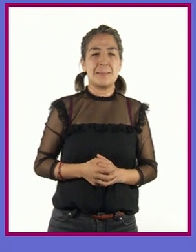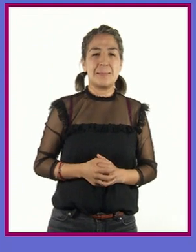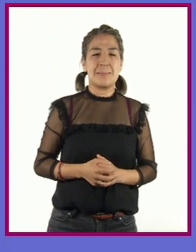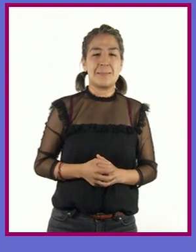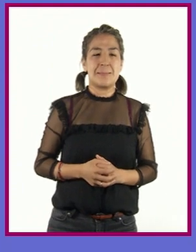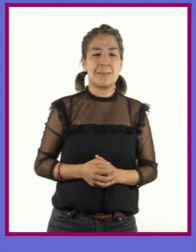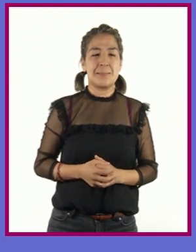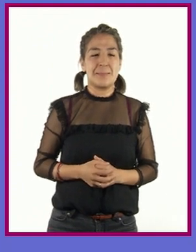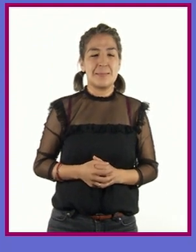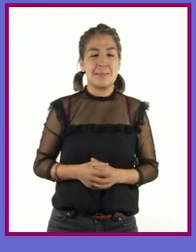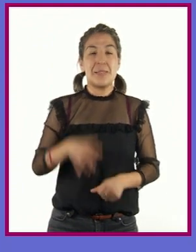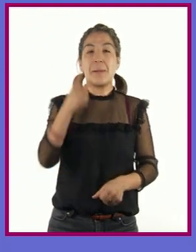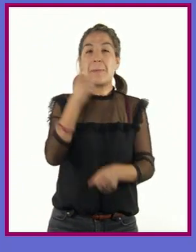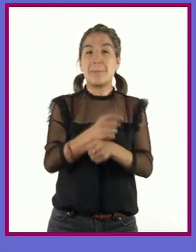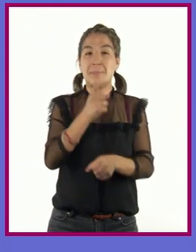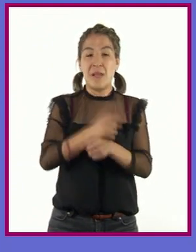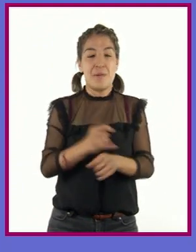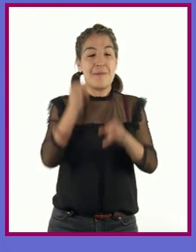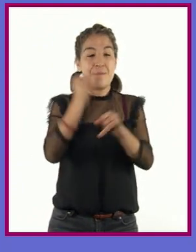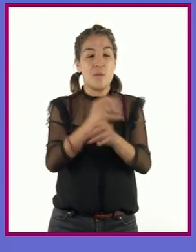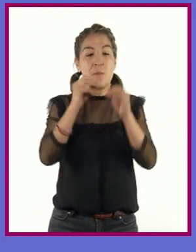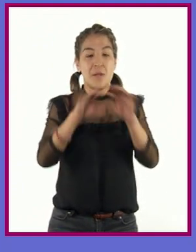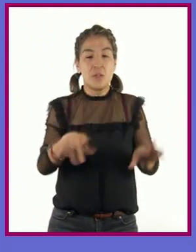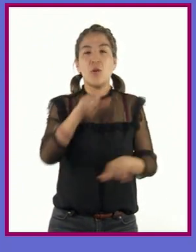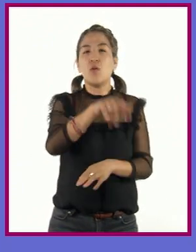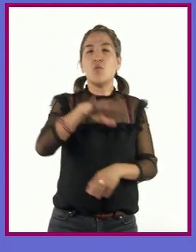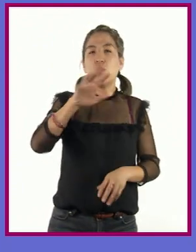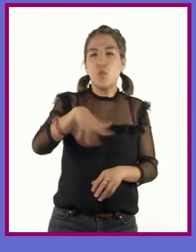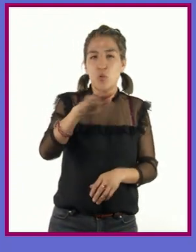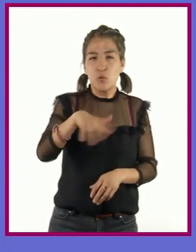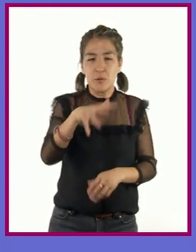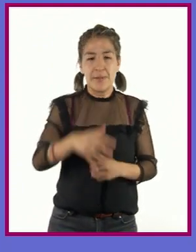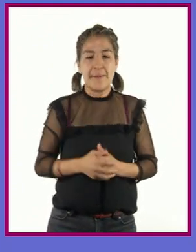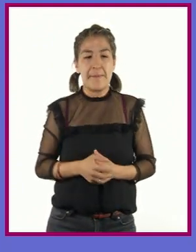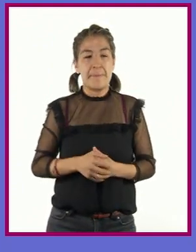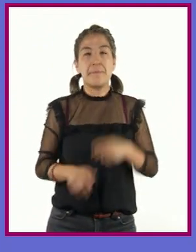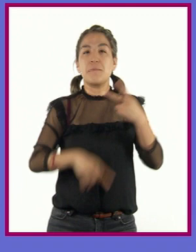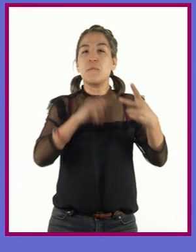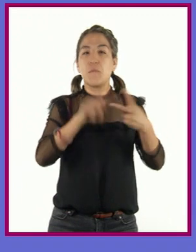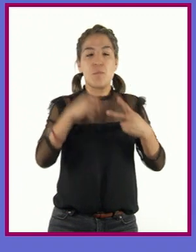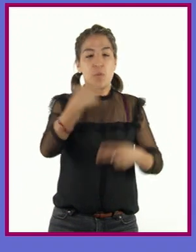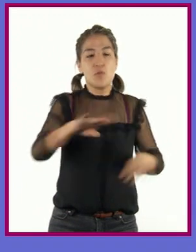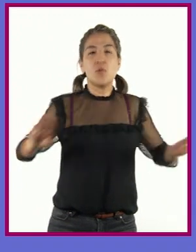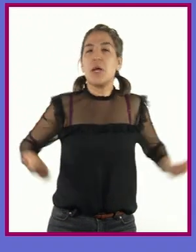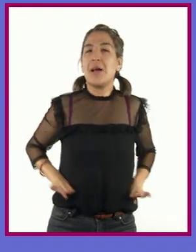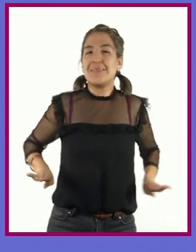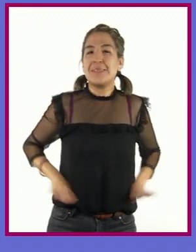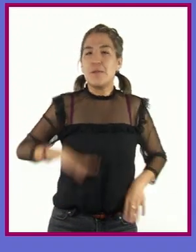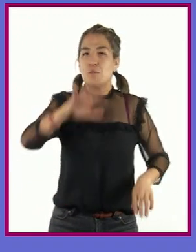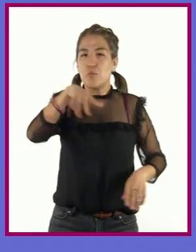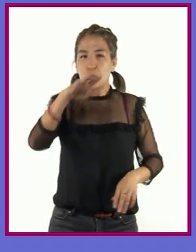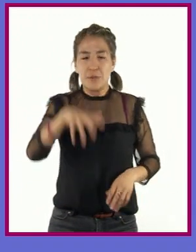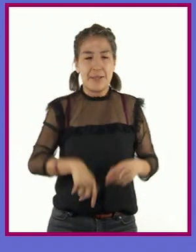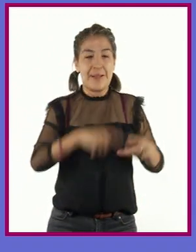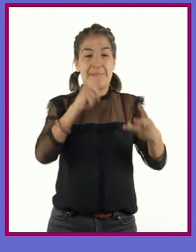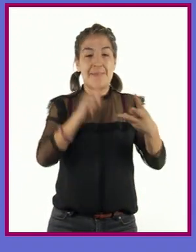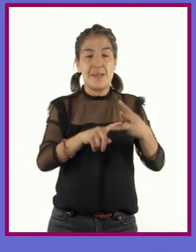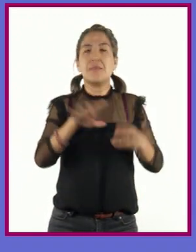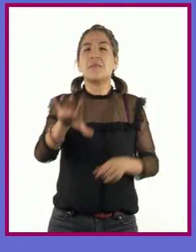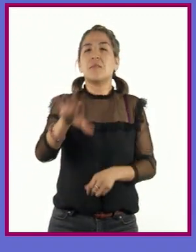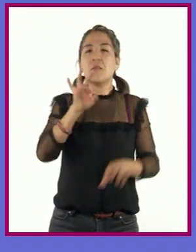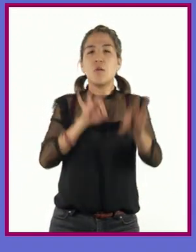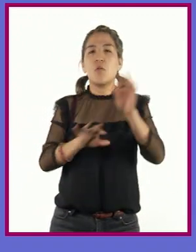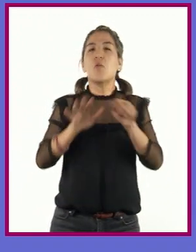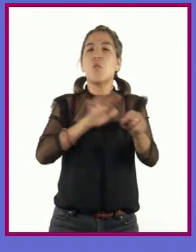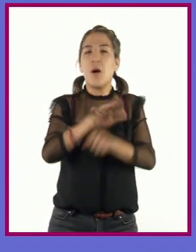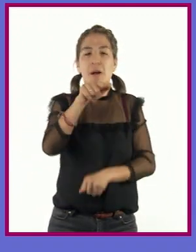1. Determinar la finalidad de la búsqueda. 2. Características de la búsqueda. 3. Selección de